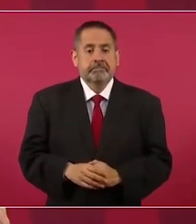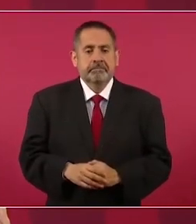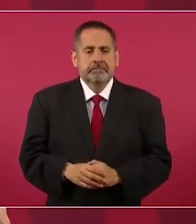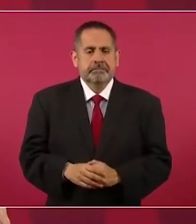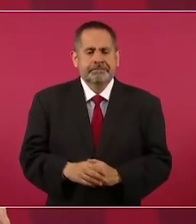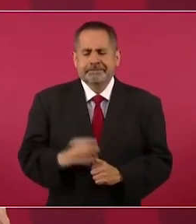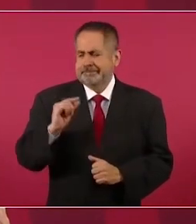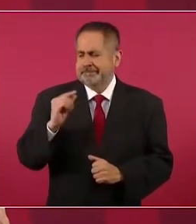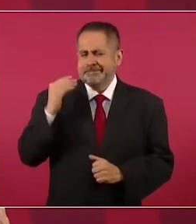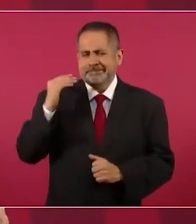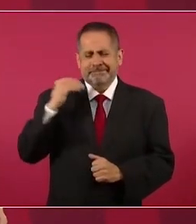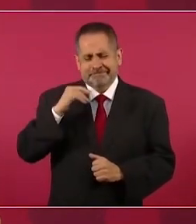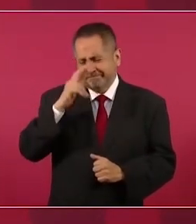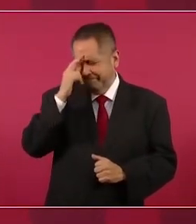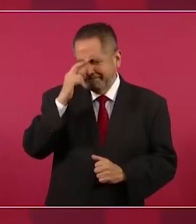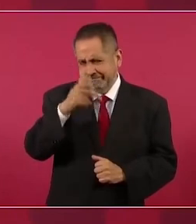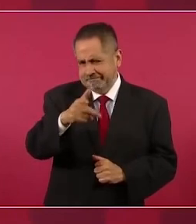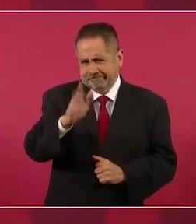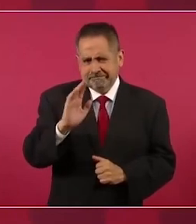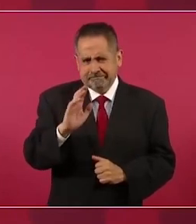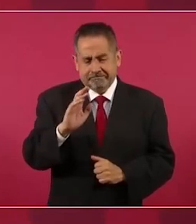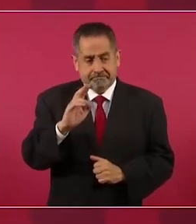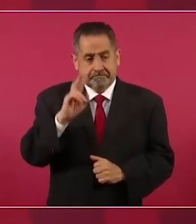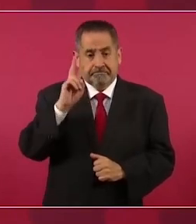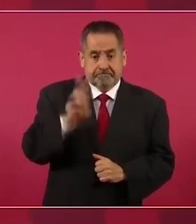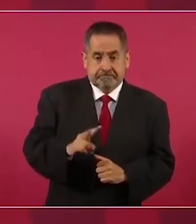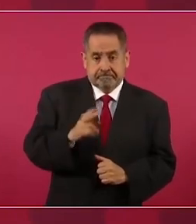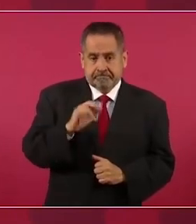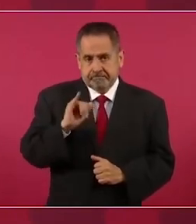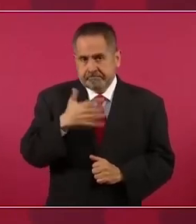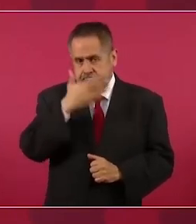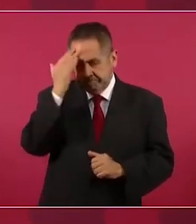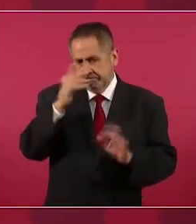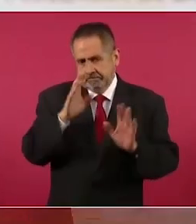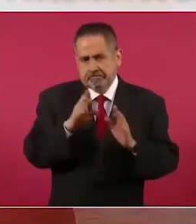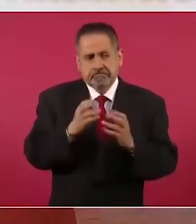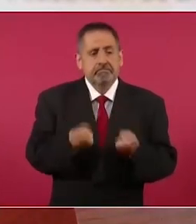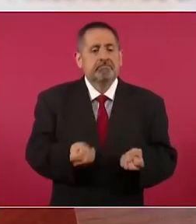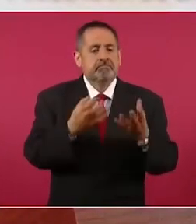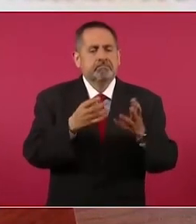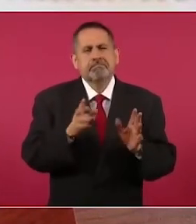Hace poco, no sé si sea cierta la cifra,